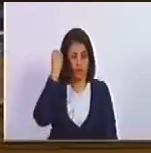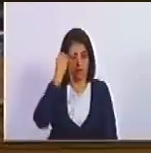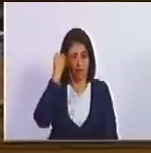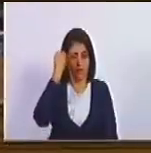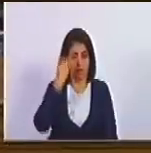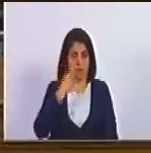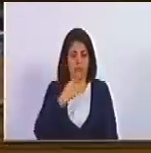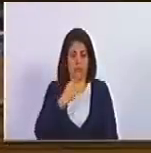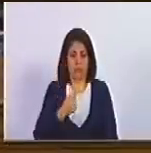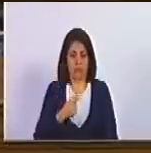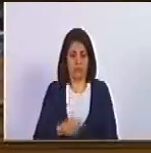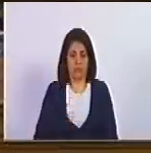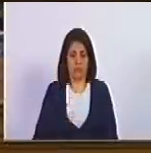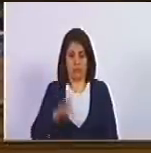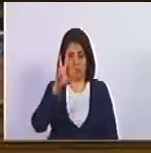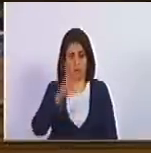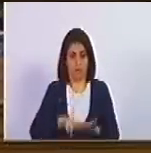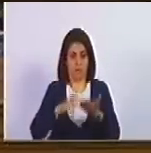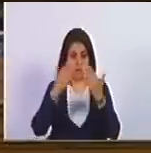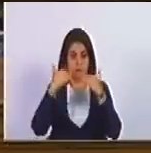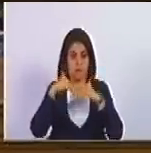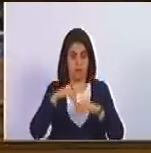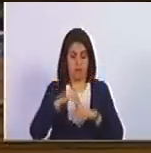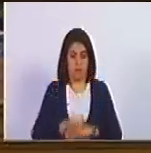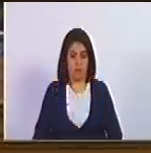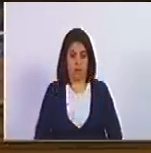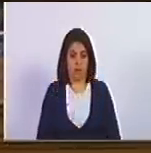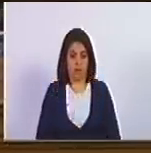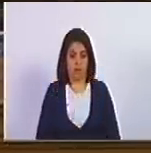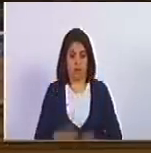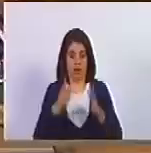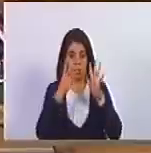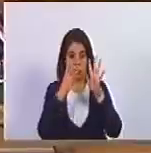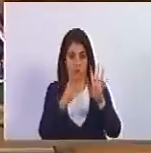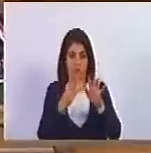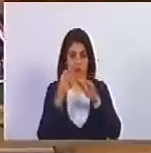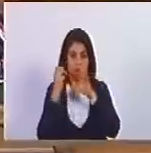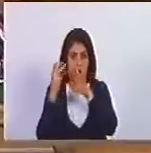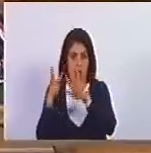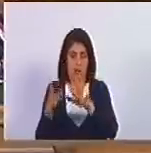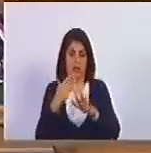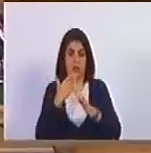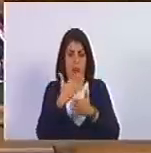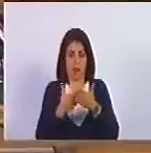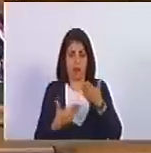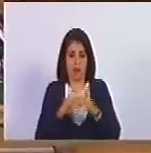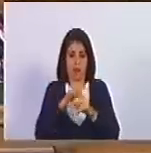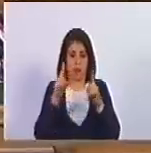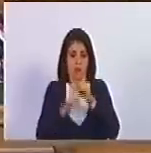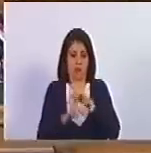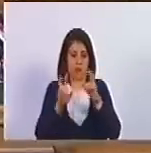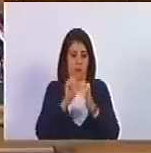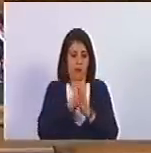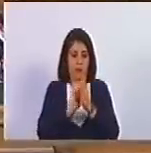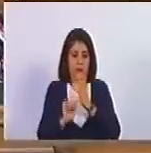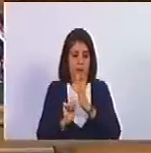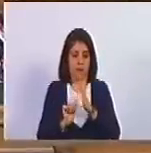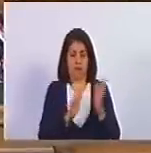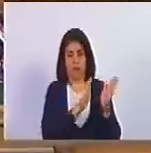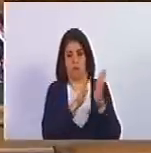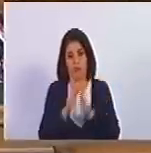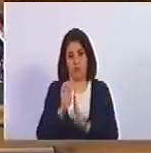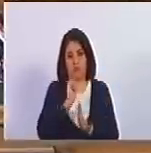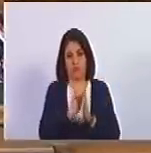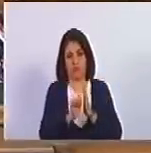el epígrafe. Aprobado. Siguiente. 88. Se propone incorporar un nuevo artículo que pasa a ser